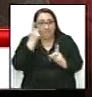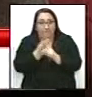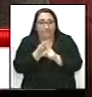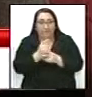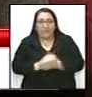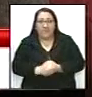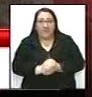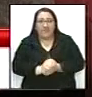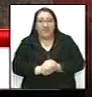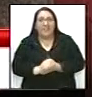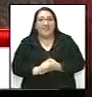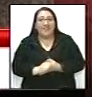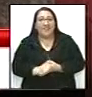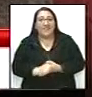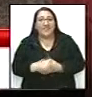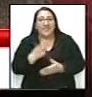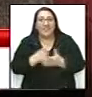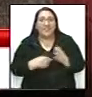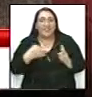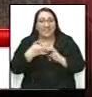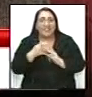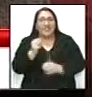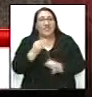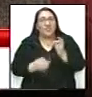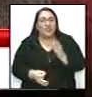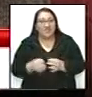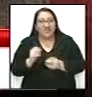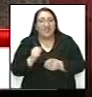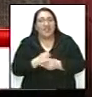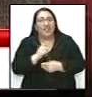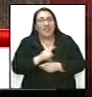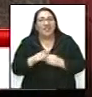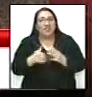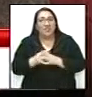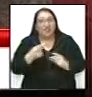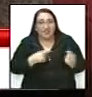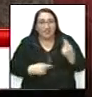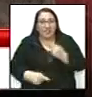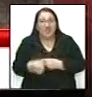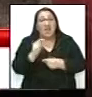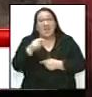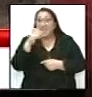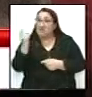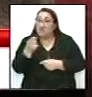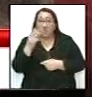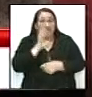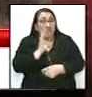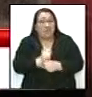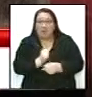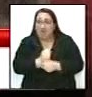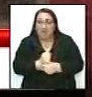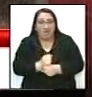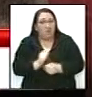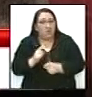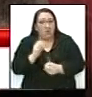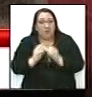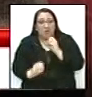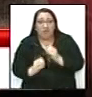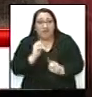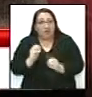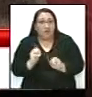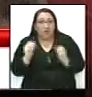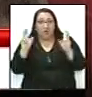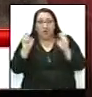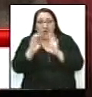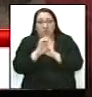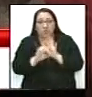lado, también tenemos que ir con justicia en cada uno de los sentidos. Aquí simplemente se está tratando de trabajar unas modificaciones